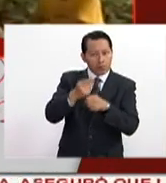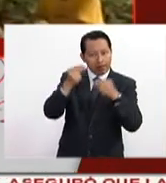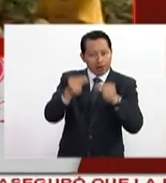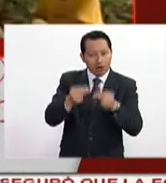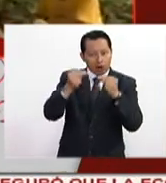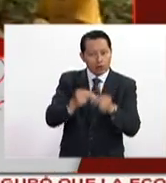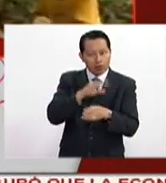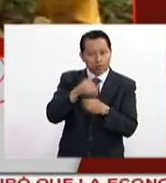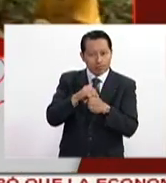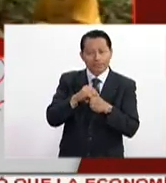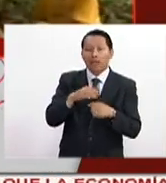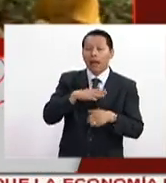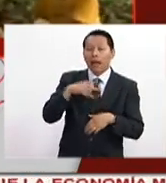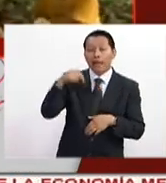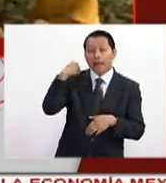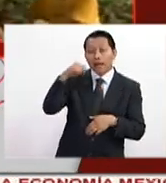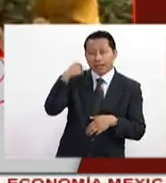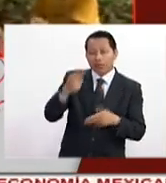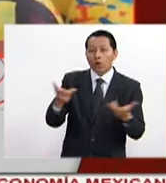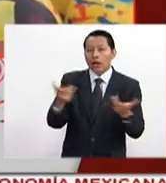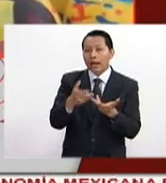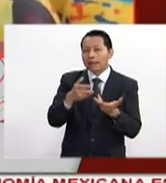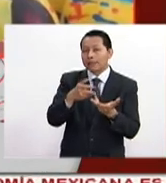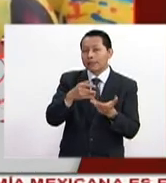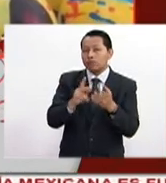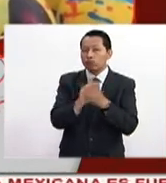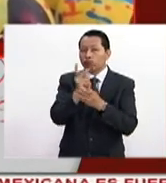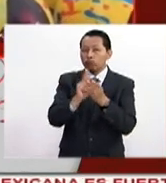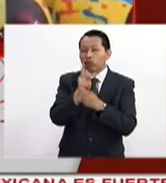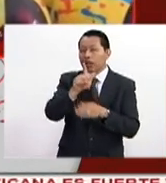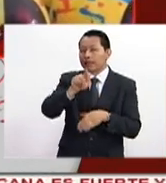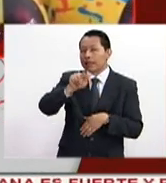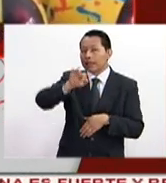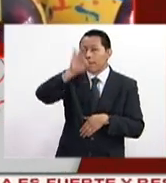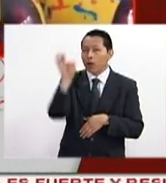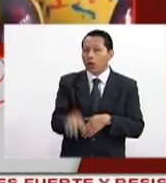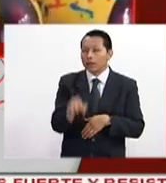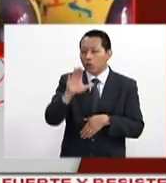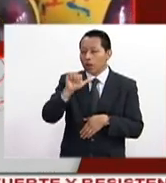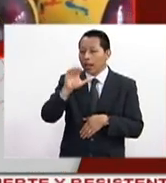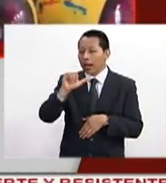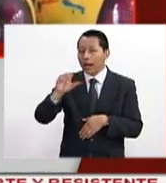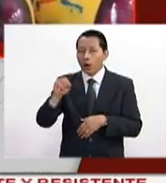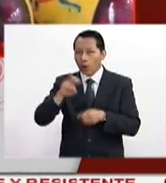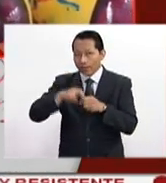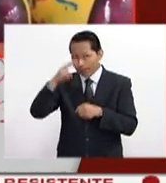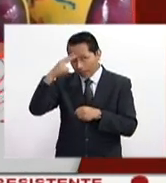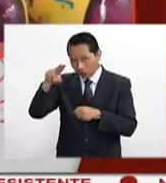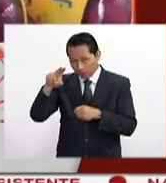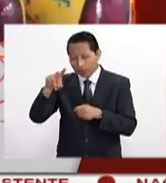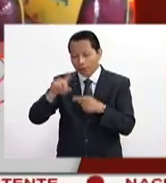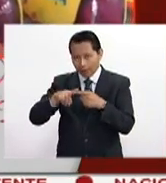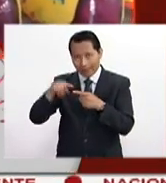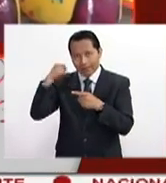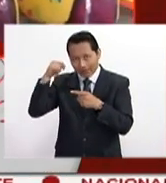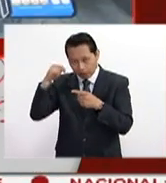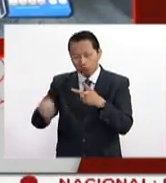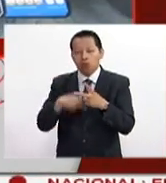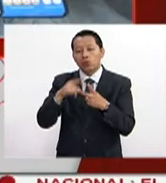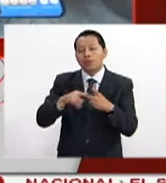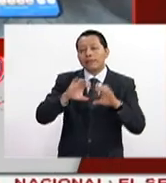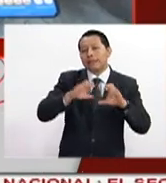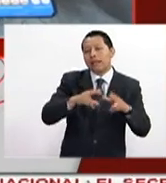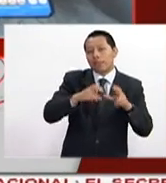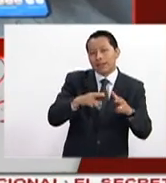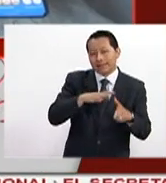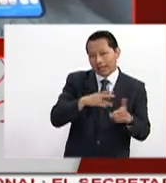Entonces, y Tabasco produce el 70% del cacao en México. Y Tabasco, junto con Chiapas, Chiapas produce